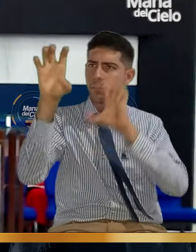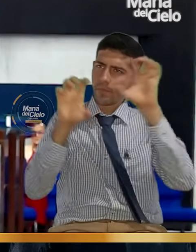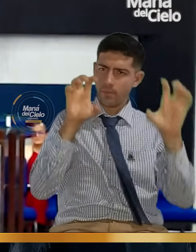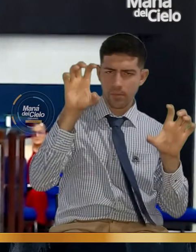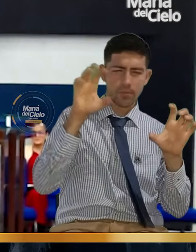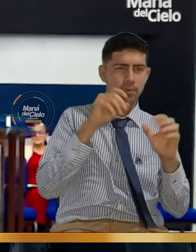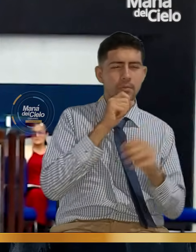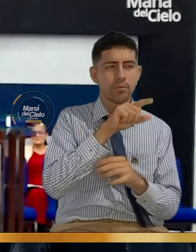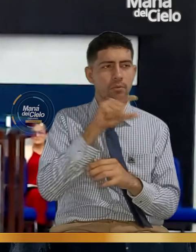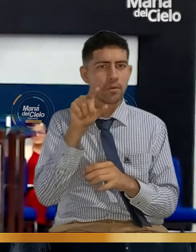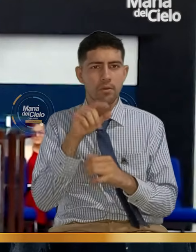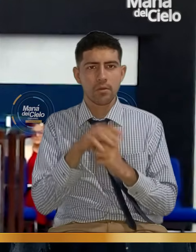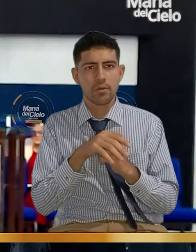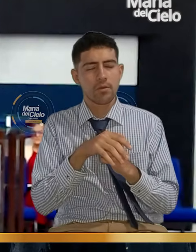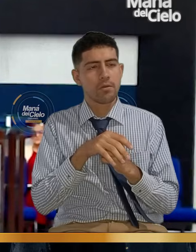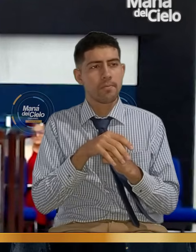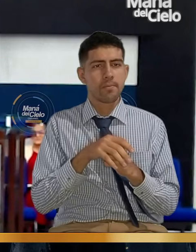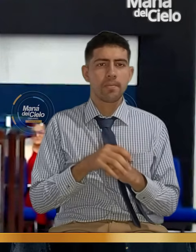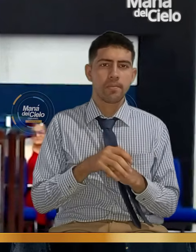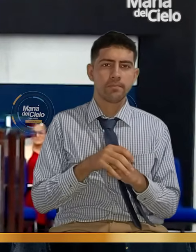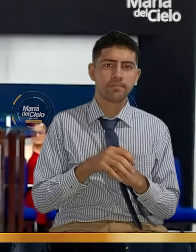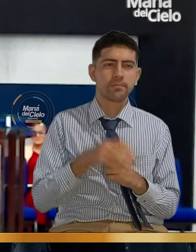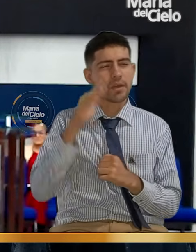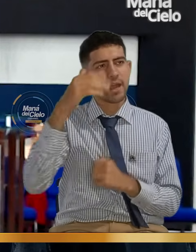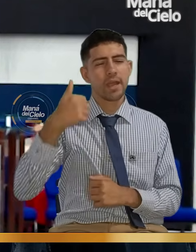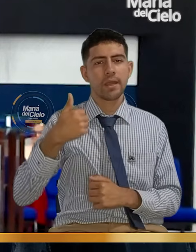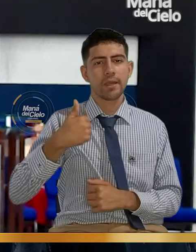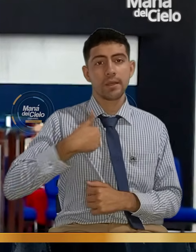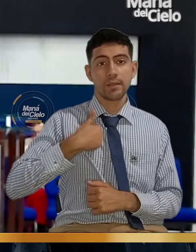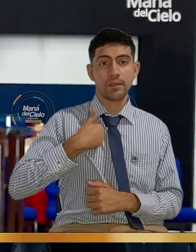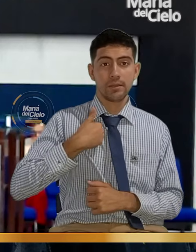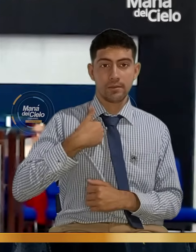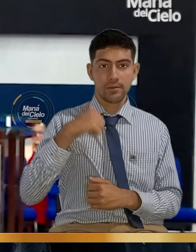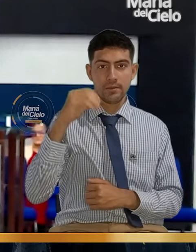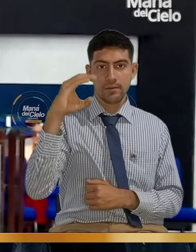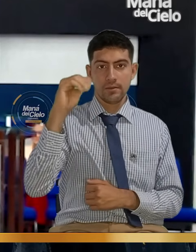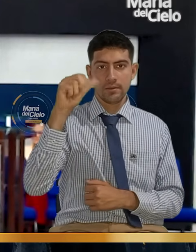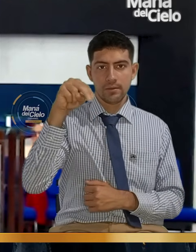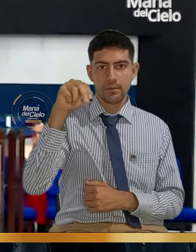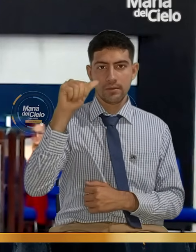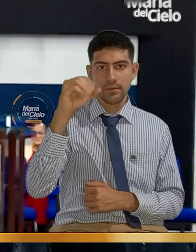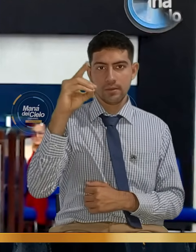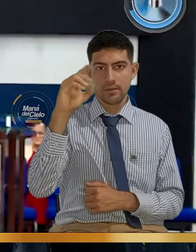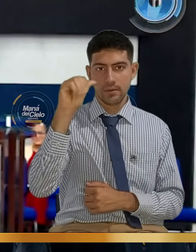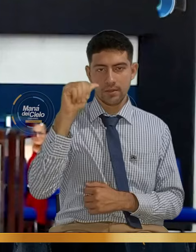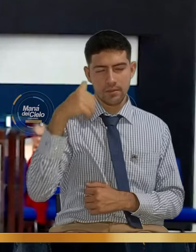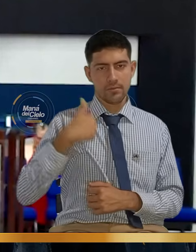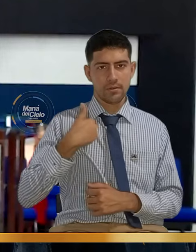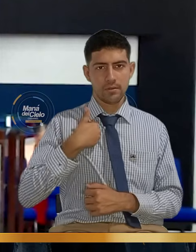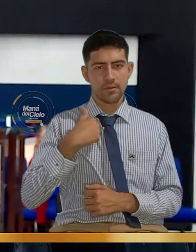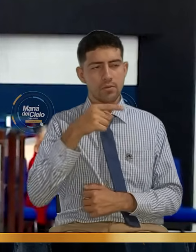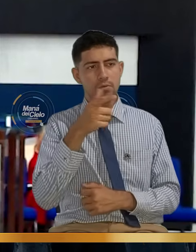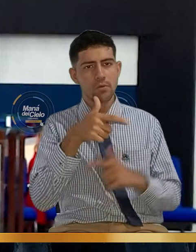Bolivia se llama Sucre. Entonces, bueno, estos días he estado chicaneando picao yo de con